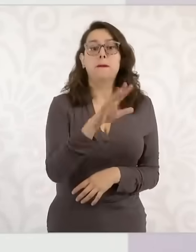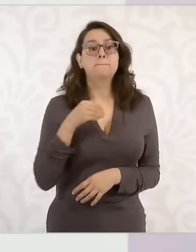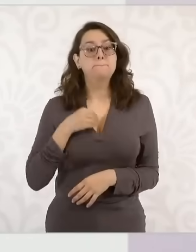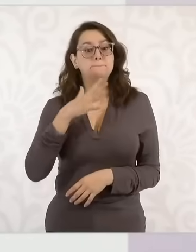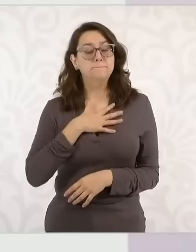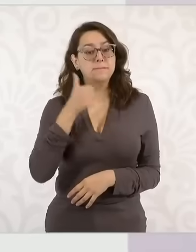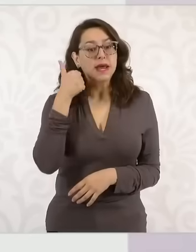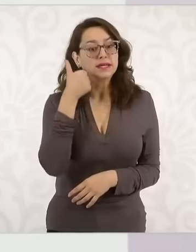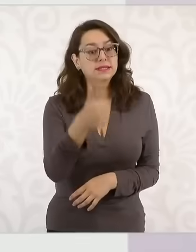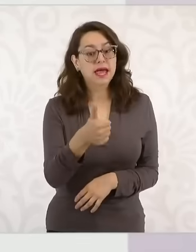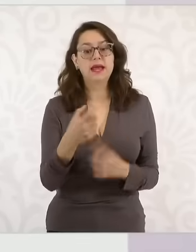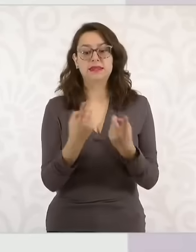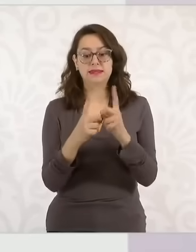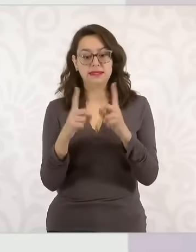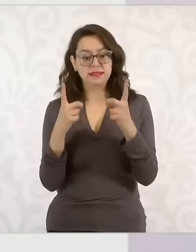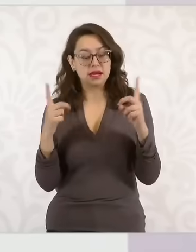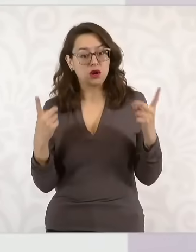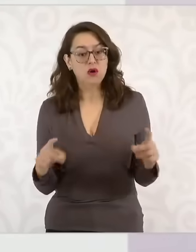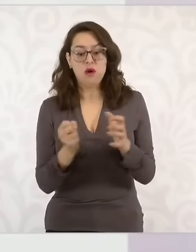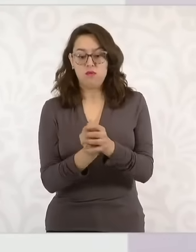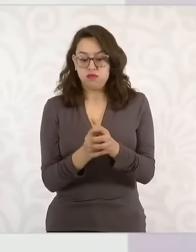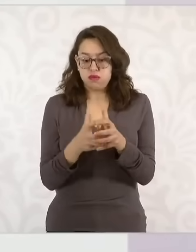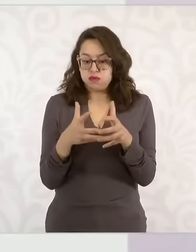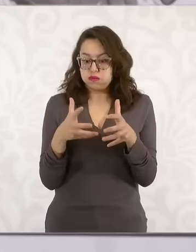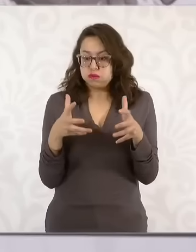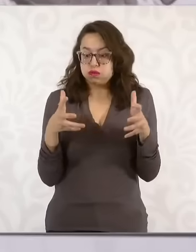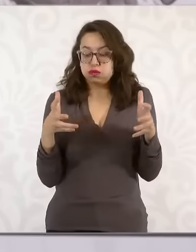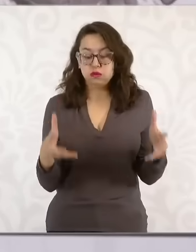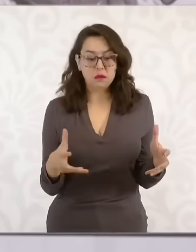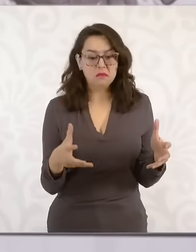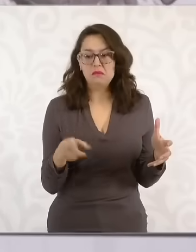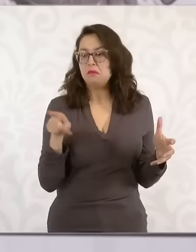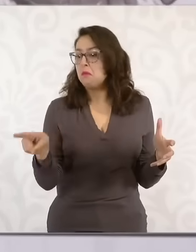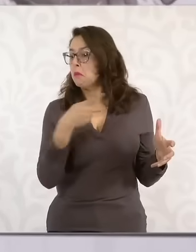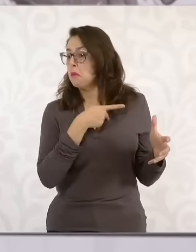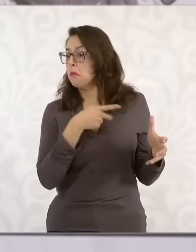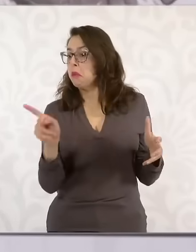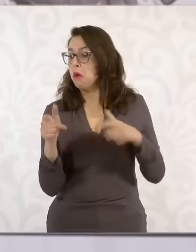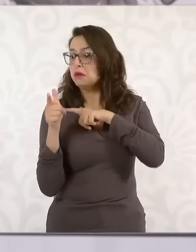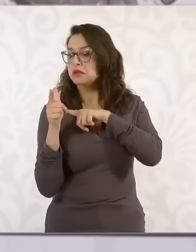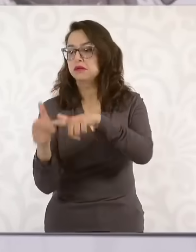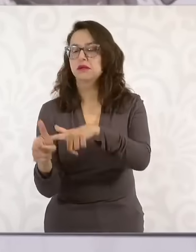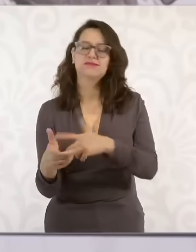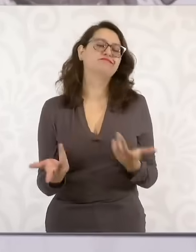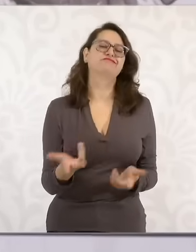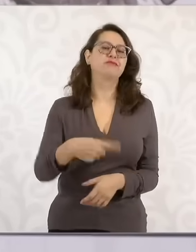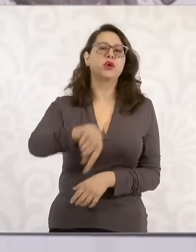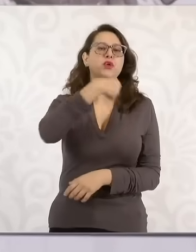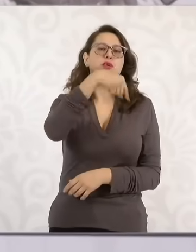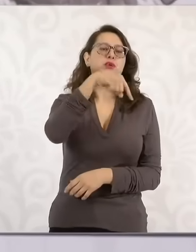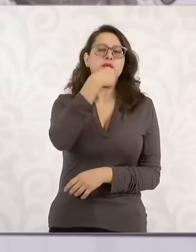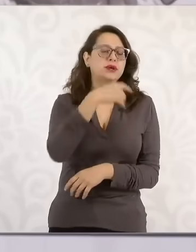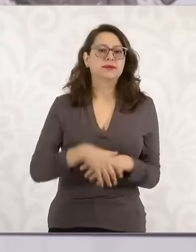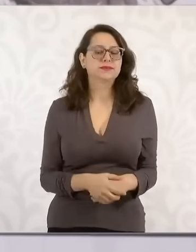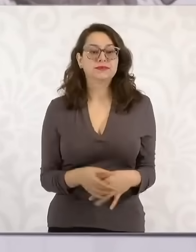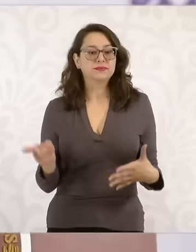crecimiento económico que no reduce desigualdades ni pobreza no puede considerarse verdadero progreso.